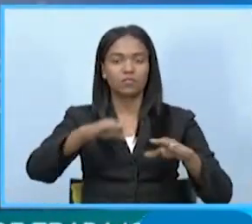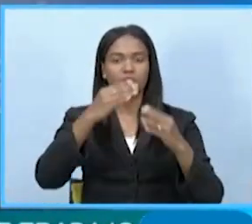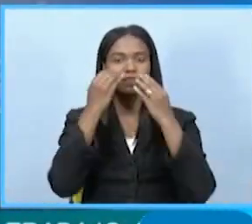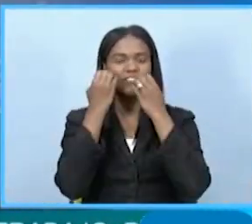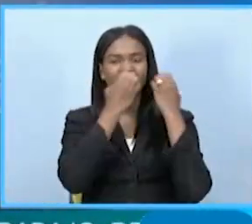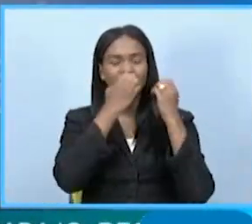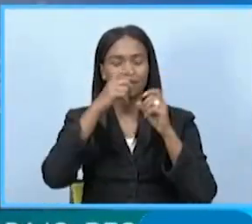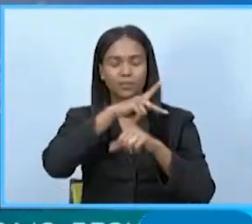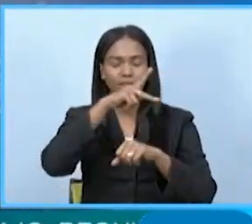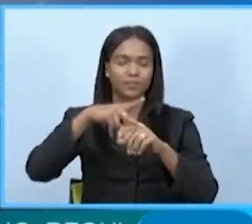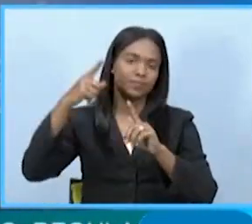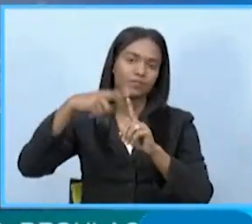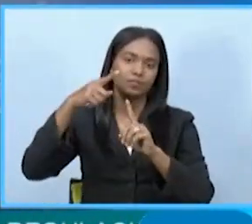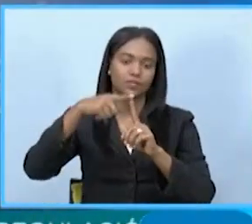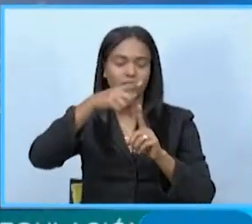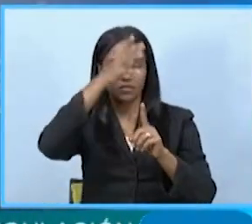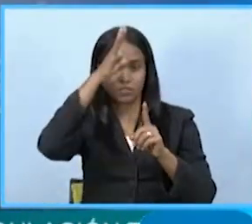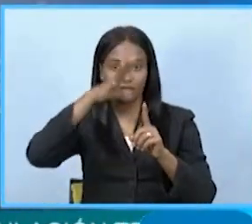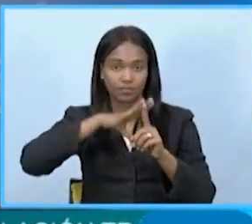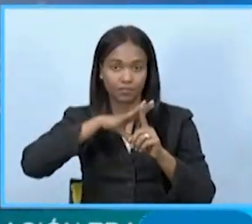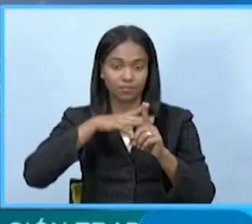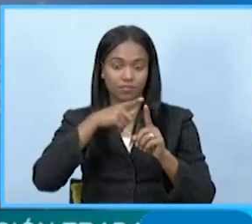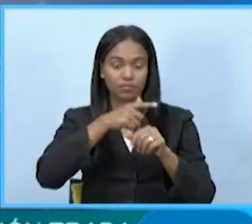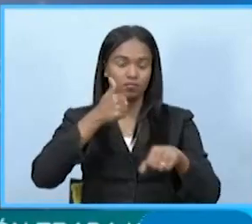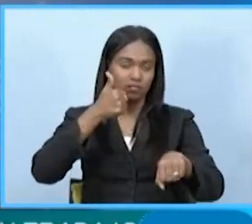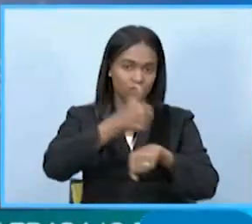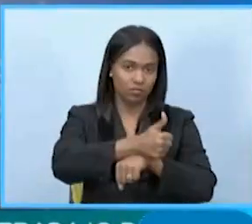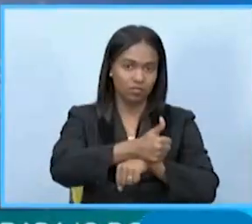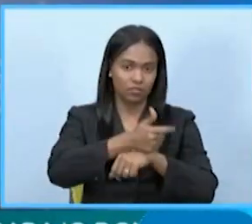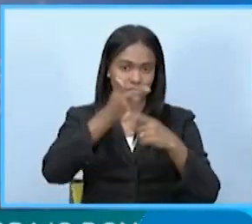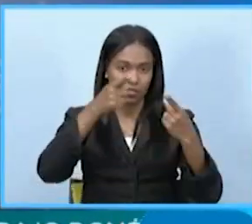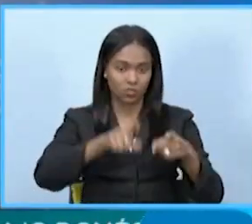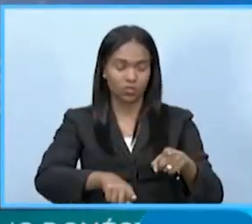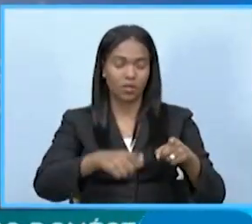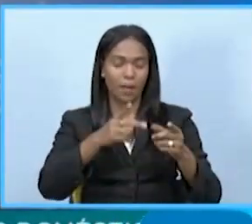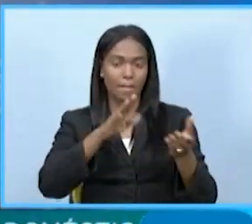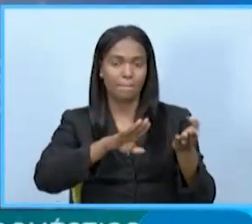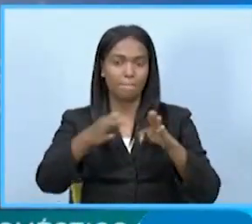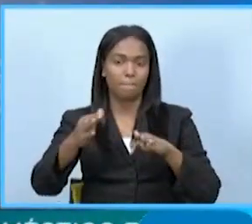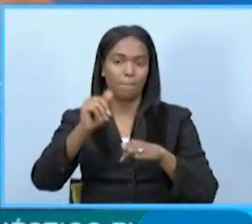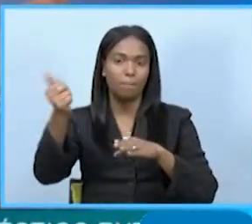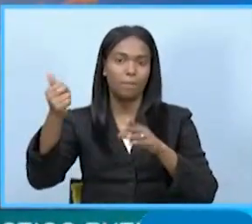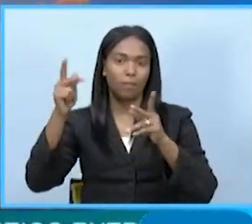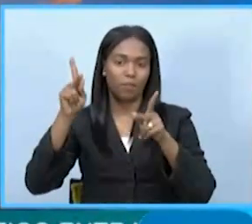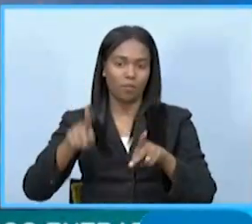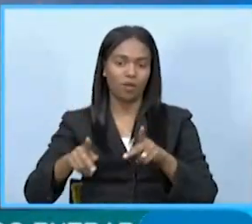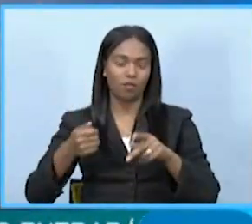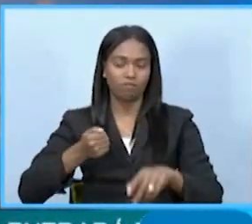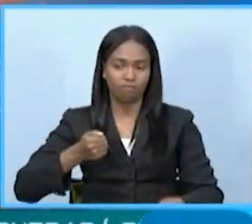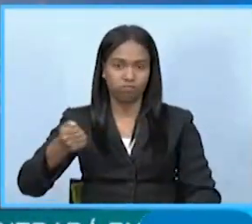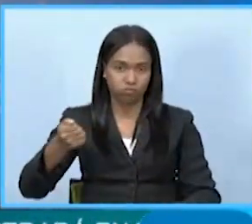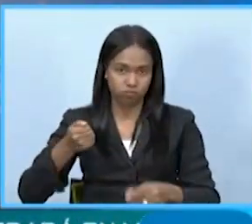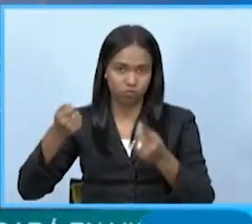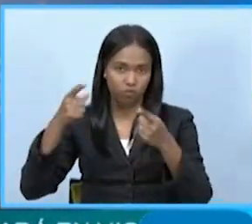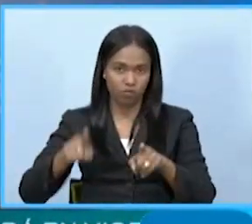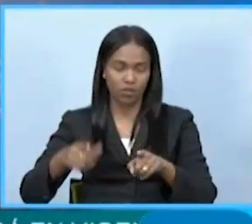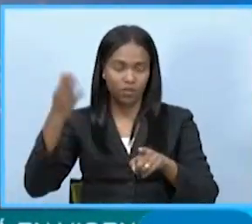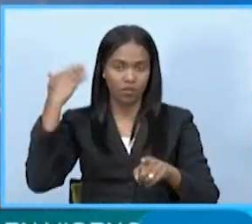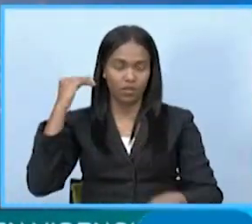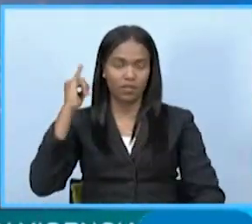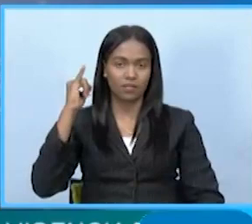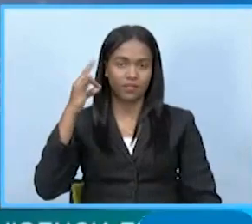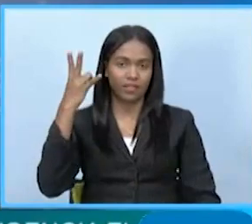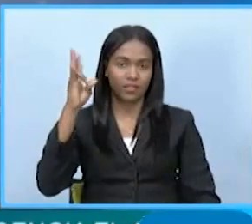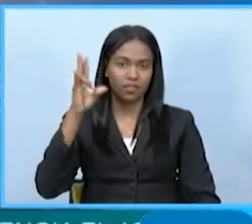Jaina, provincia de San Cristóbal, a un hombre a quien se le imputa haberle ocasionado la muerte a otro mediante heridas de arma blanca. Esto ocurrió el pasado